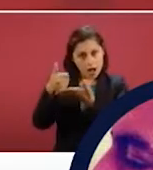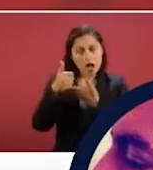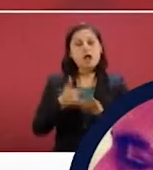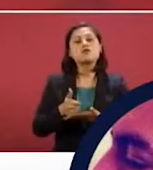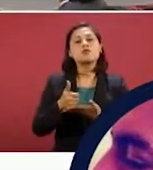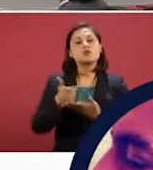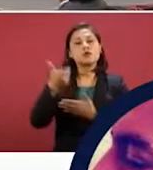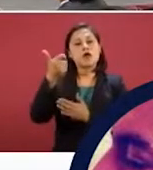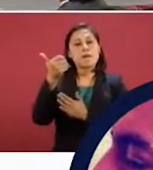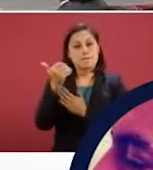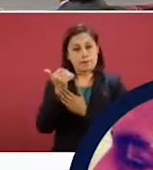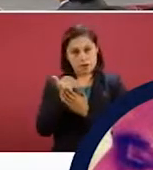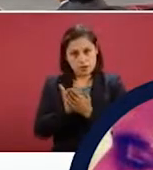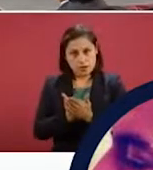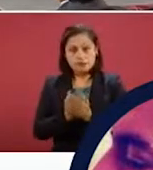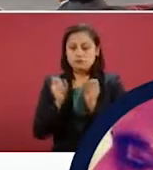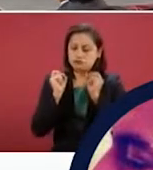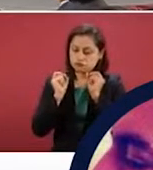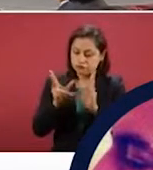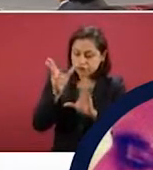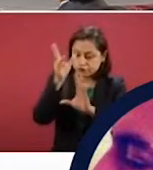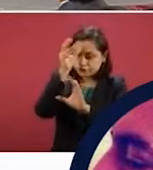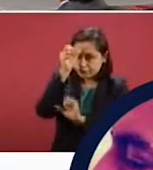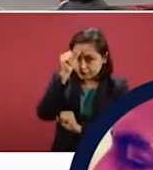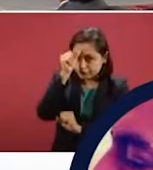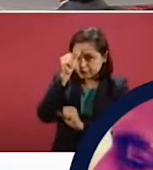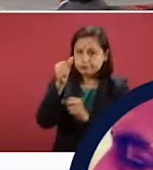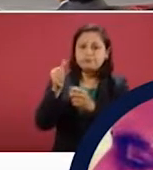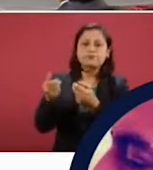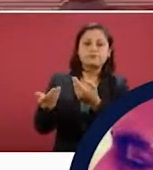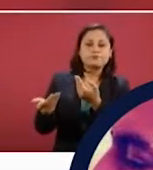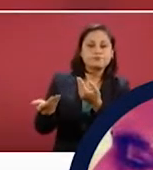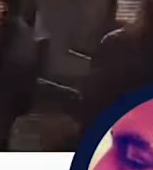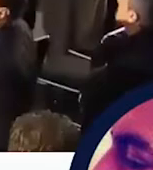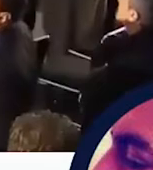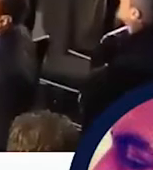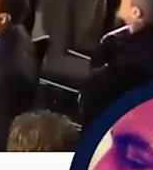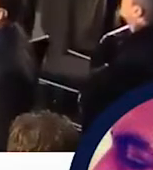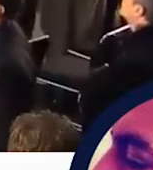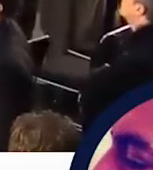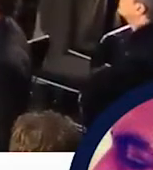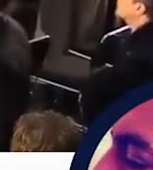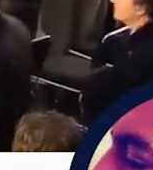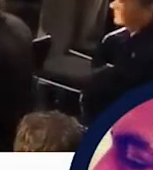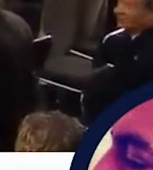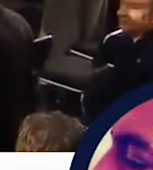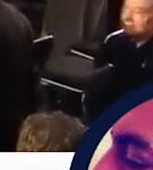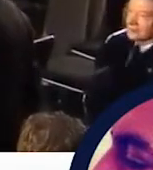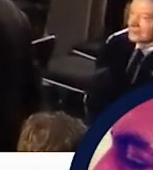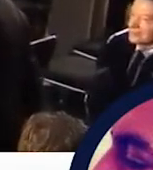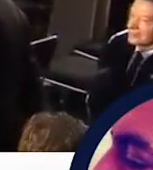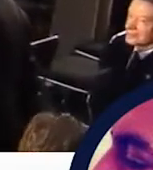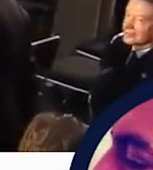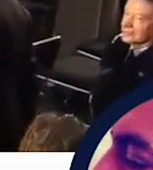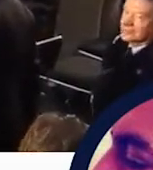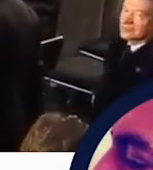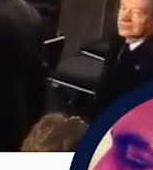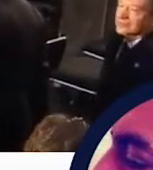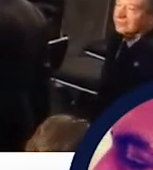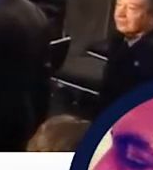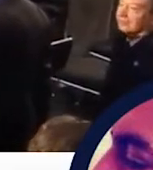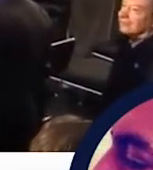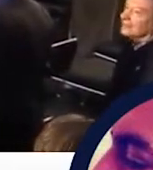mitad iniciativa privada y mitad gobierno federal. El presidente del Consejo Coordinador de Empresariales, Carlos Domení, dijo que